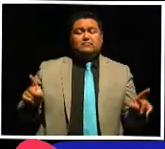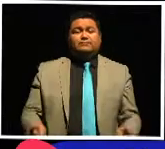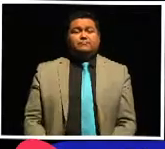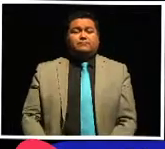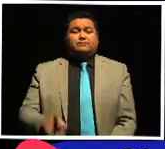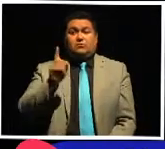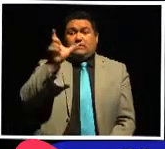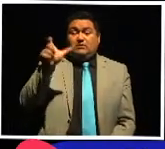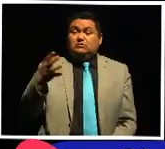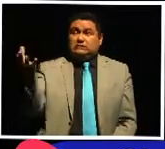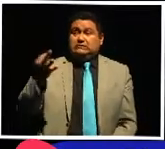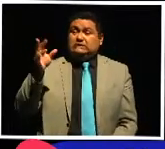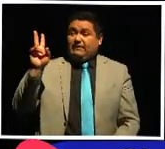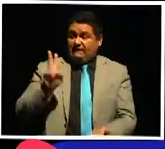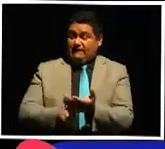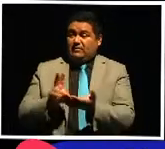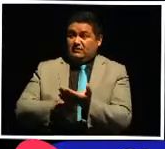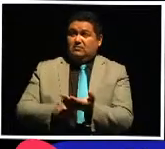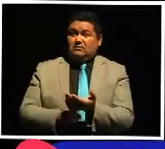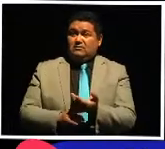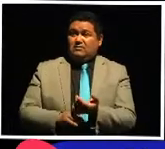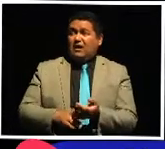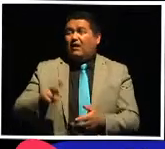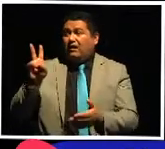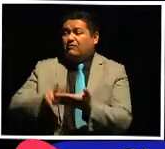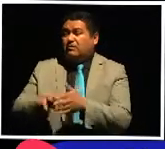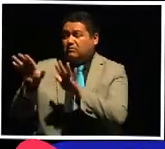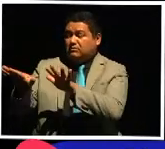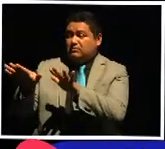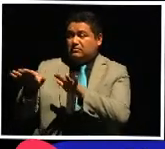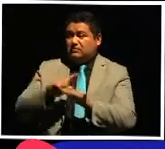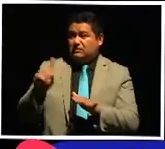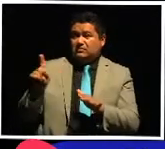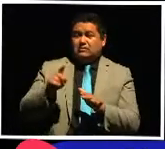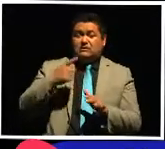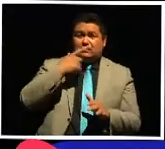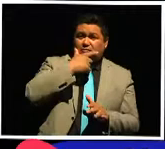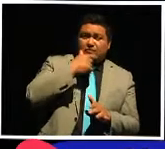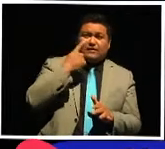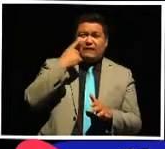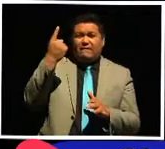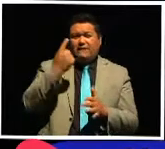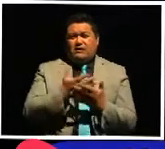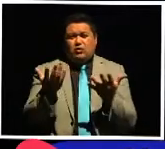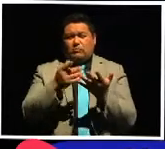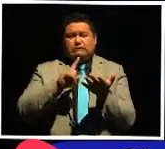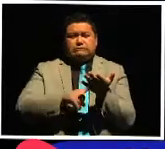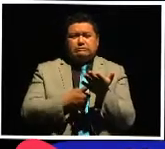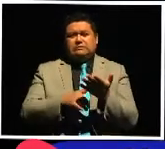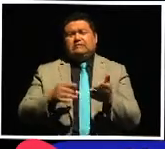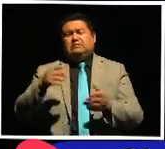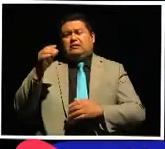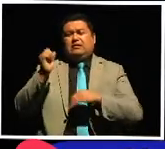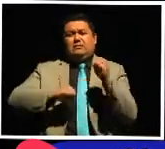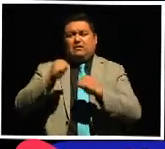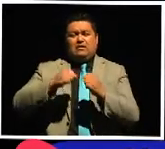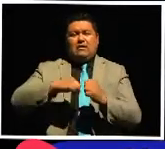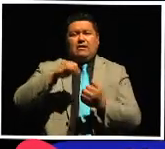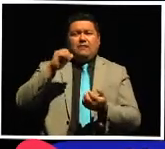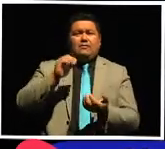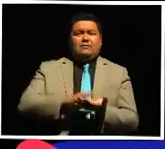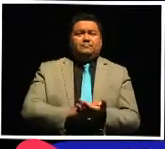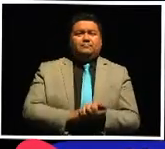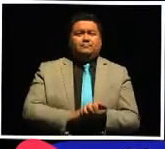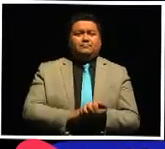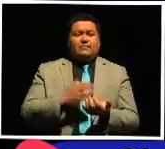va a decir que sí es verdad, no queremos creerla. Queremos hacer distintas técnicas, herramientas. Y cuando todos llegan al mismo